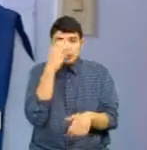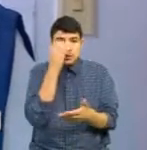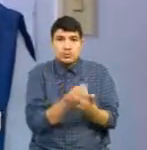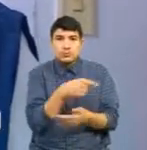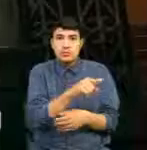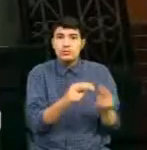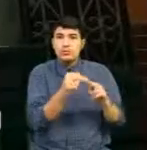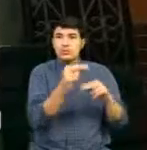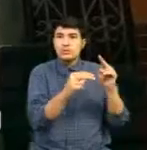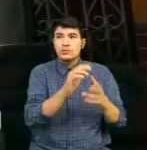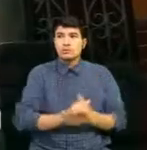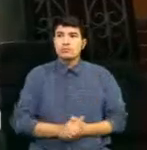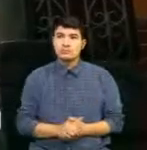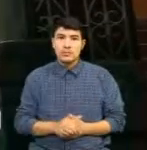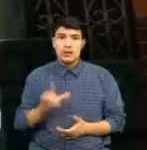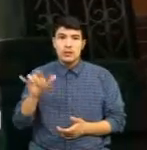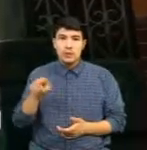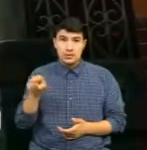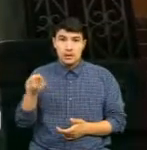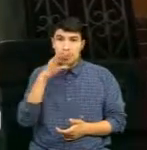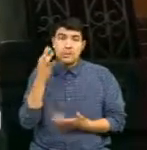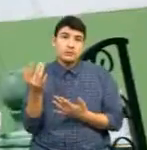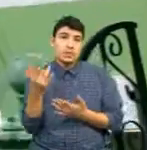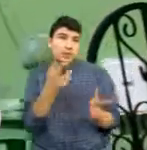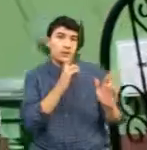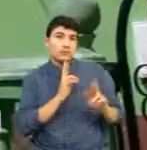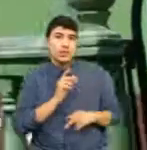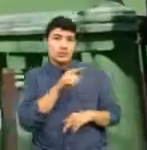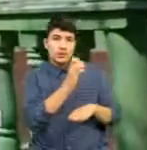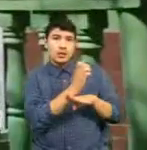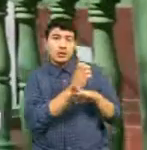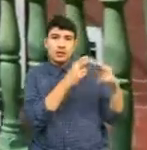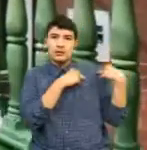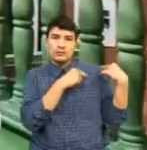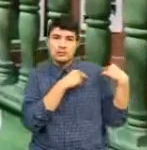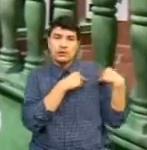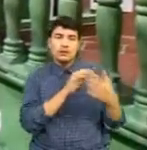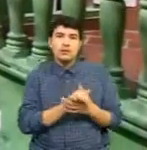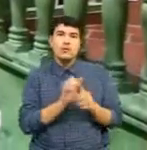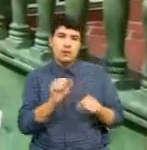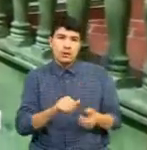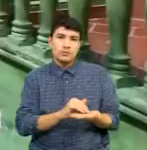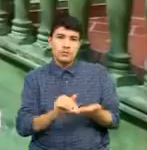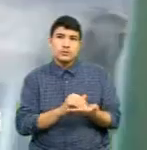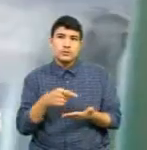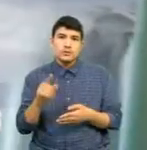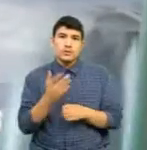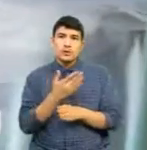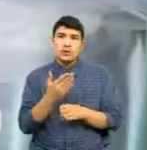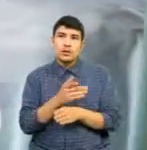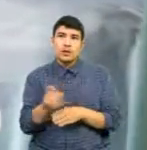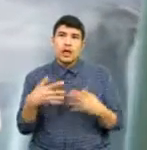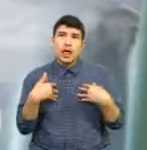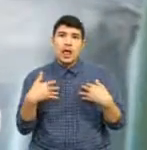construcción louis josé duarte sigue a la espera de una pronta respuesta por parte de las entidades encargadas para resolver esta problemática que